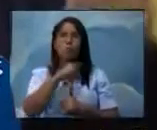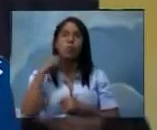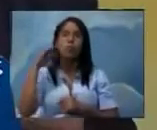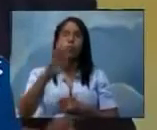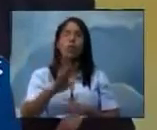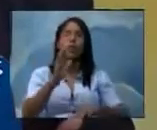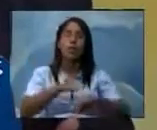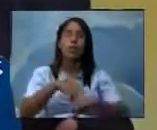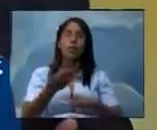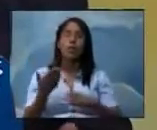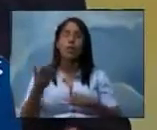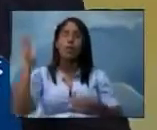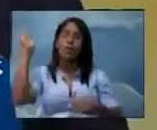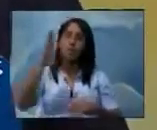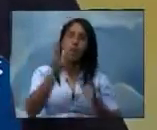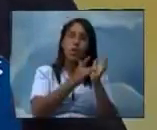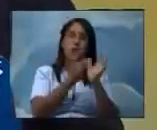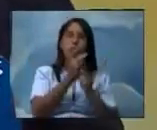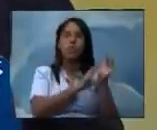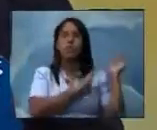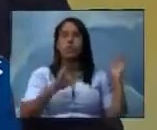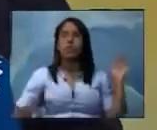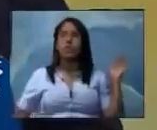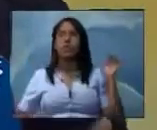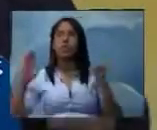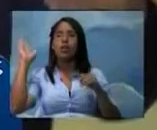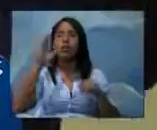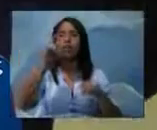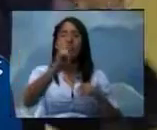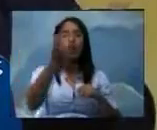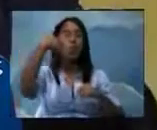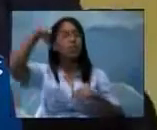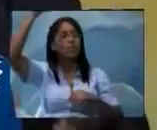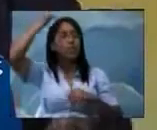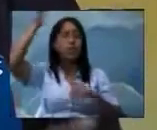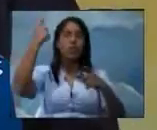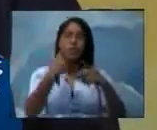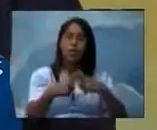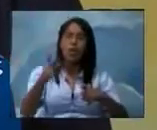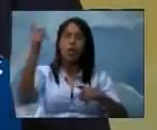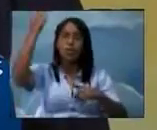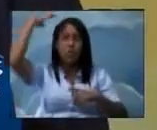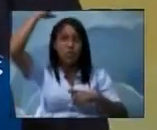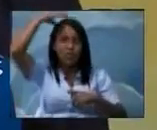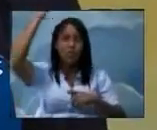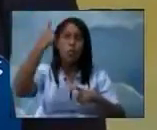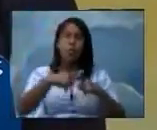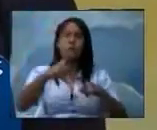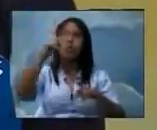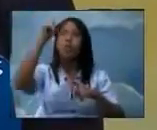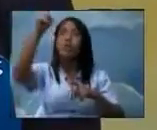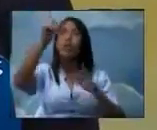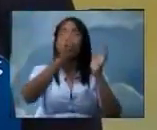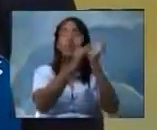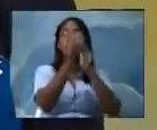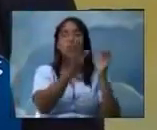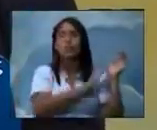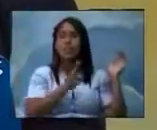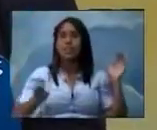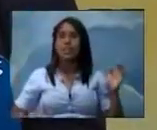muera? ¿Por qué vino Jesucristo? Y vendrá un reino, vendrá otro reino, pero el reino de